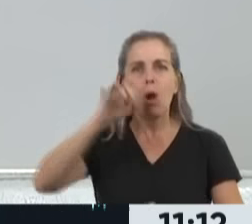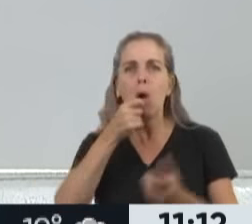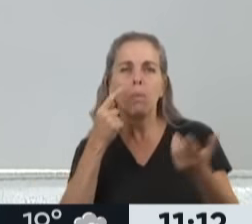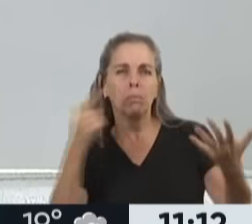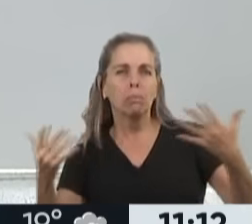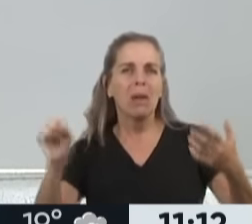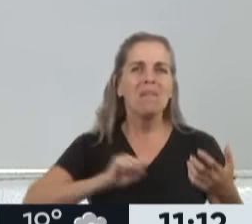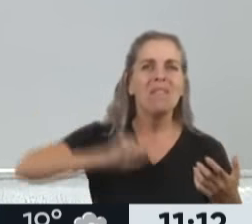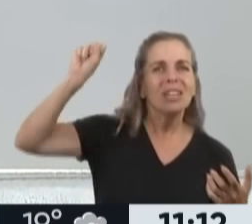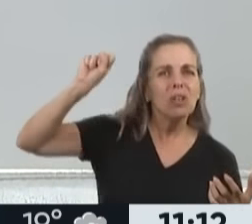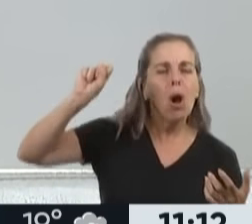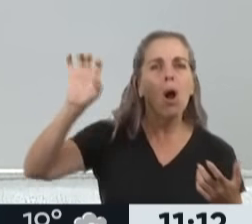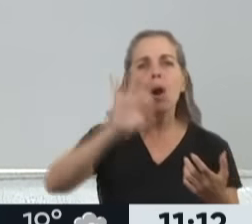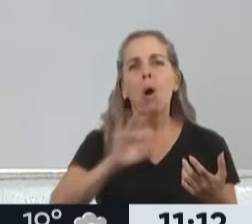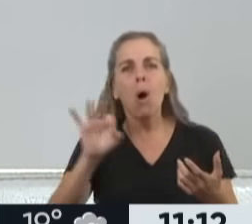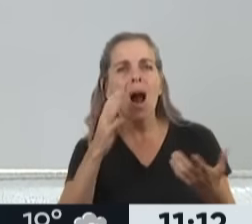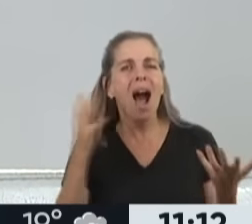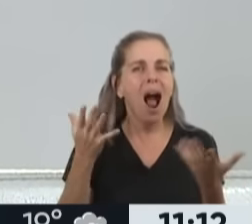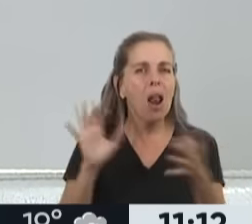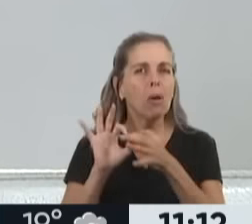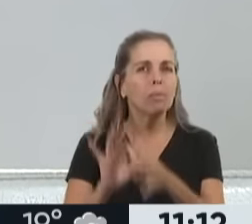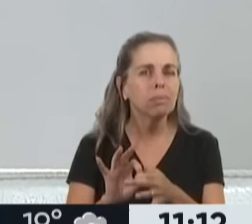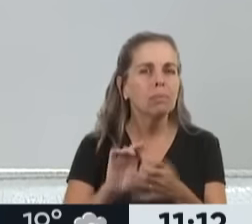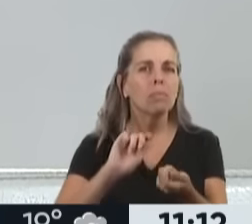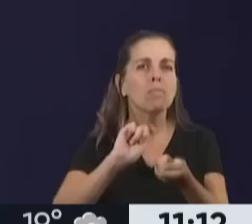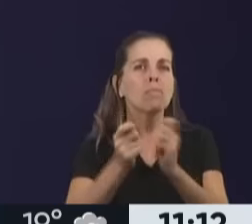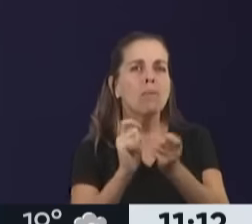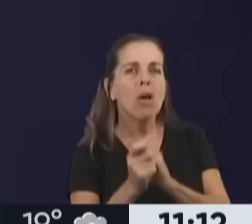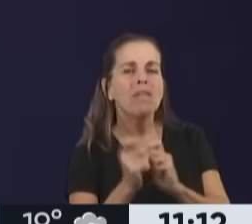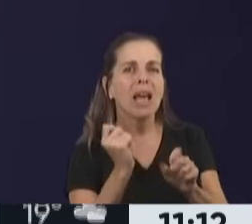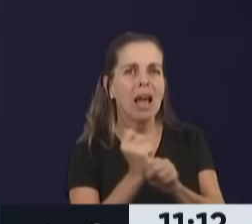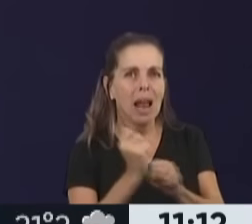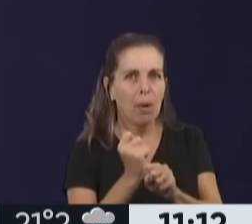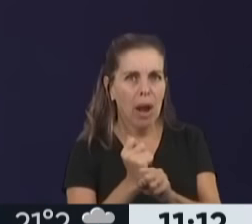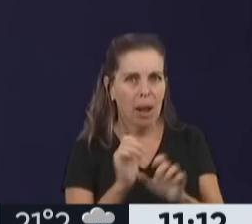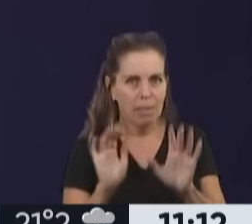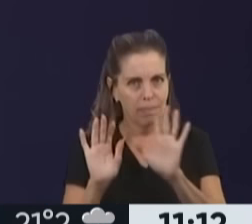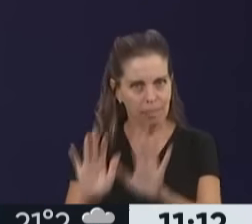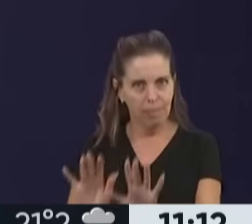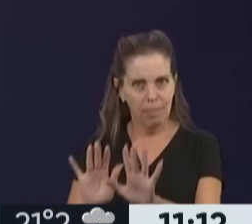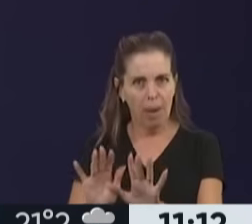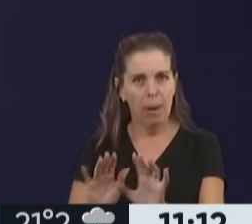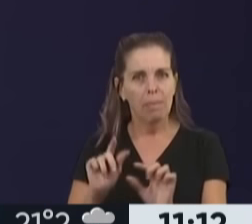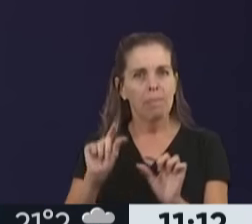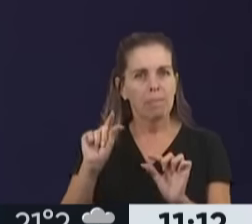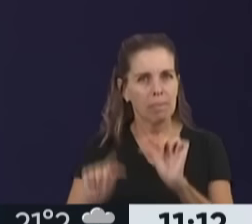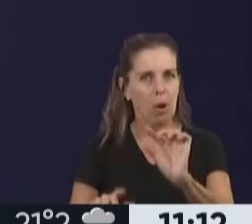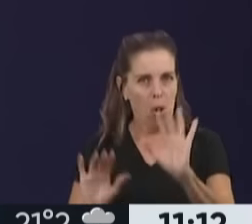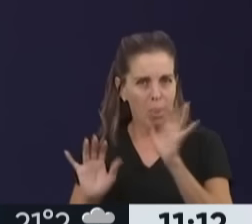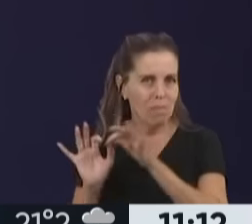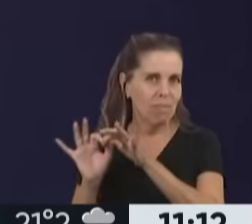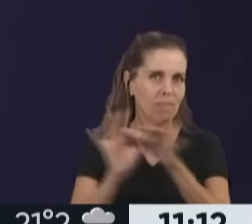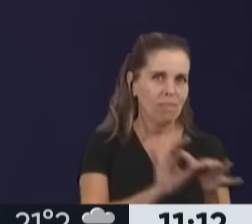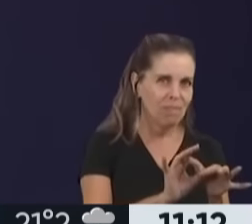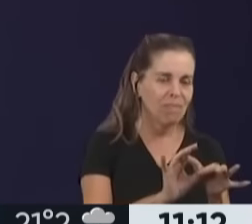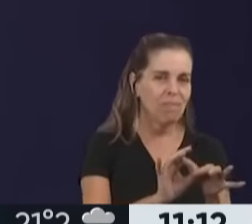cuestión que tenga que ver con la reforma laboral gracias a ver un poco se ata la pregunta que me